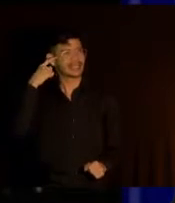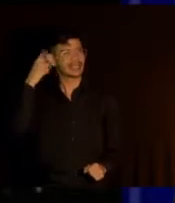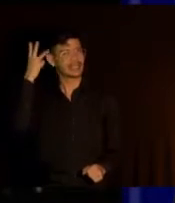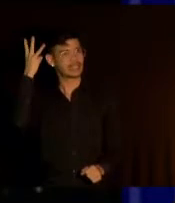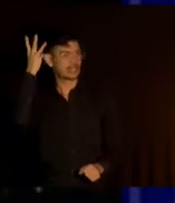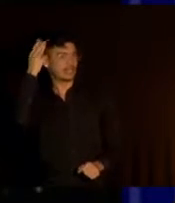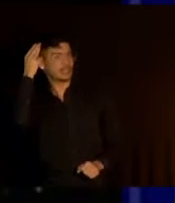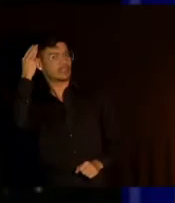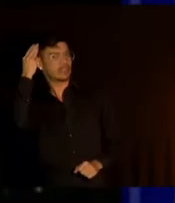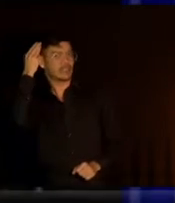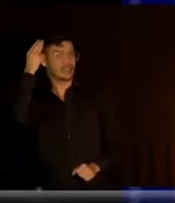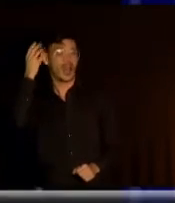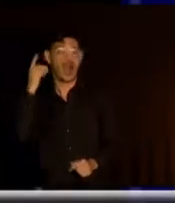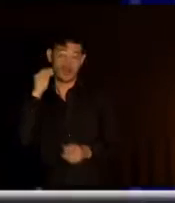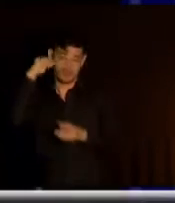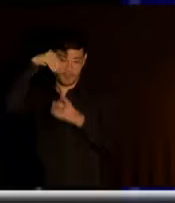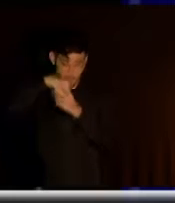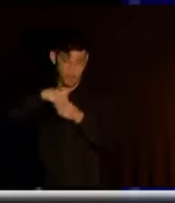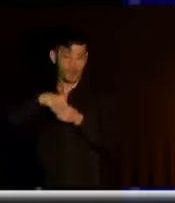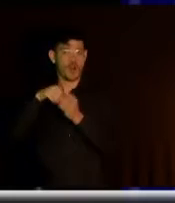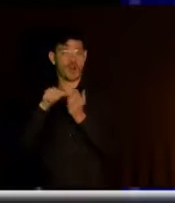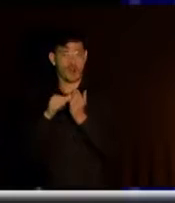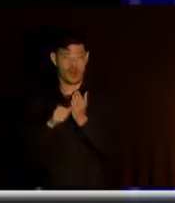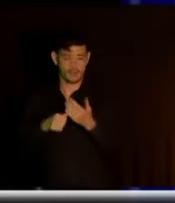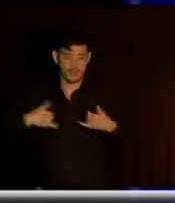dentro del programa de Juegos Paralímpicos, eran